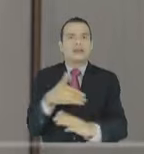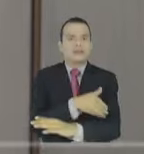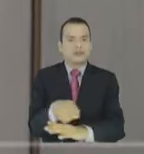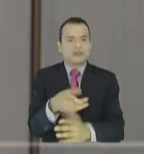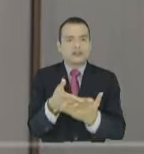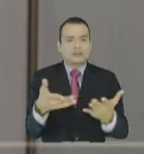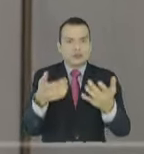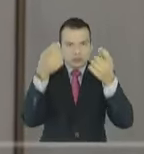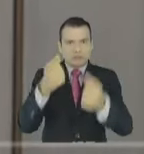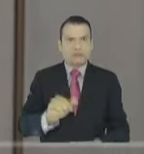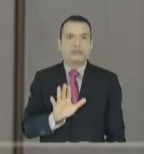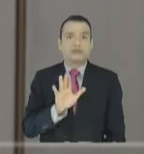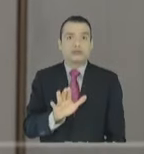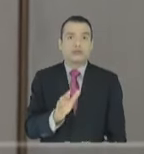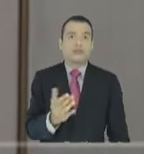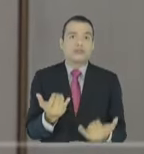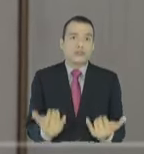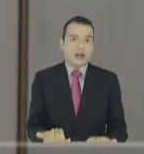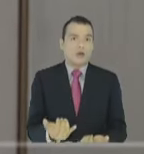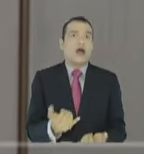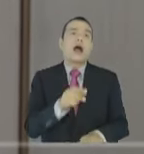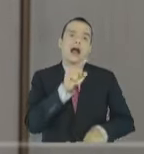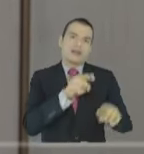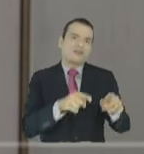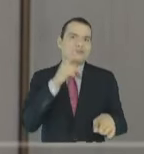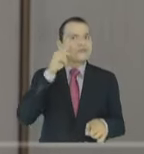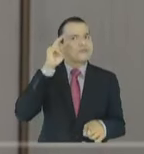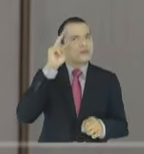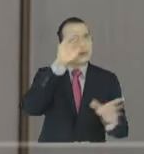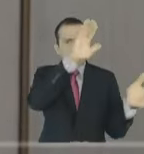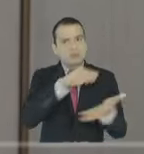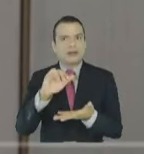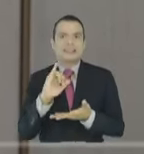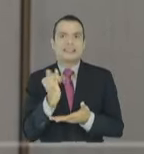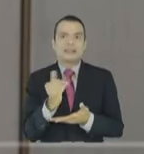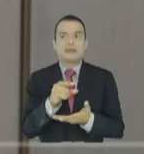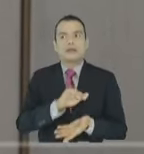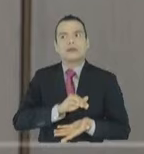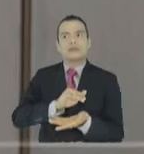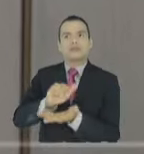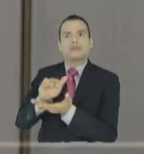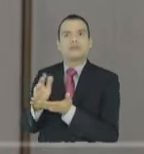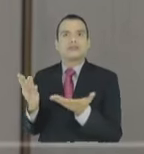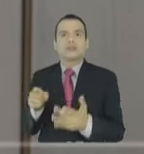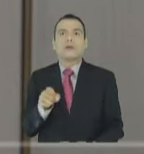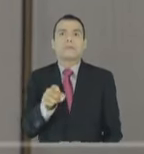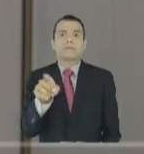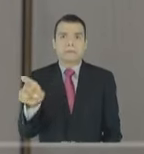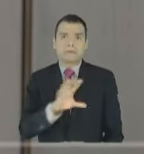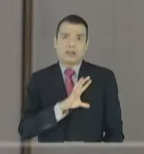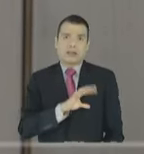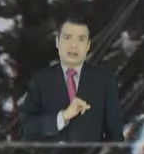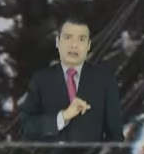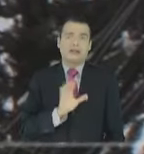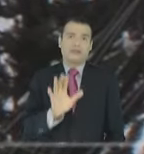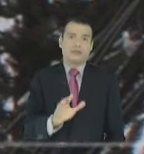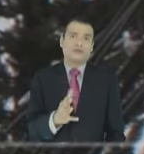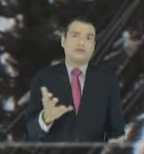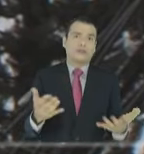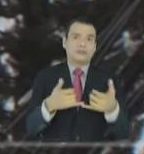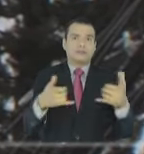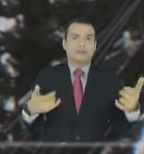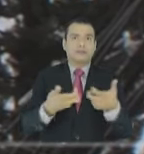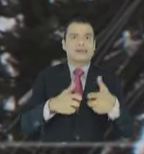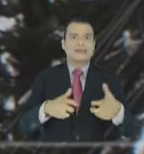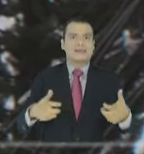se extiende el comercio de estos productos ilegales a veces va creciendo en algunos puntos de las de algunas